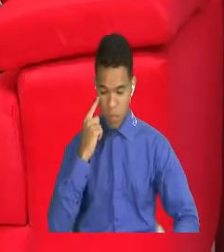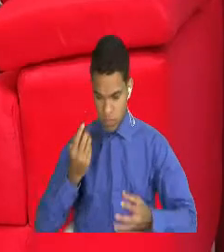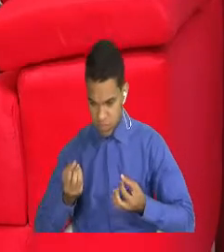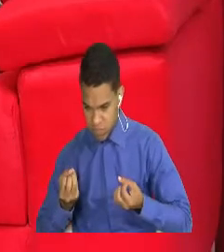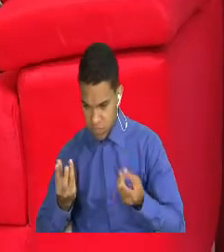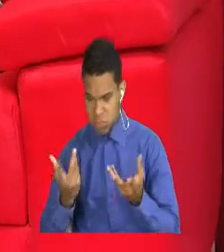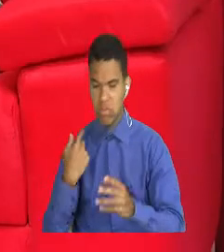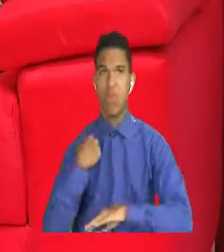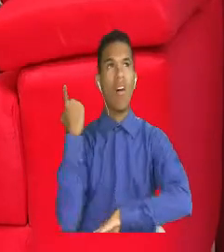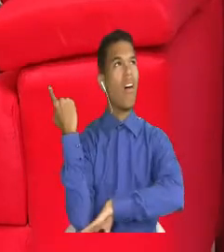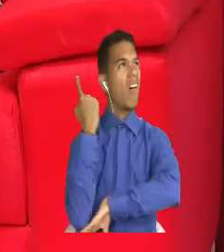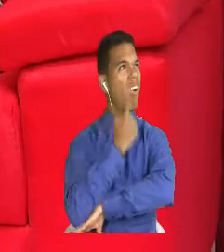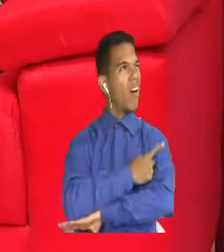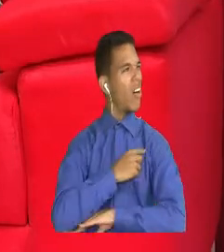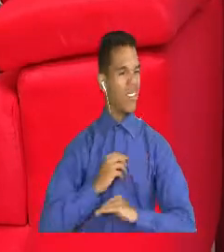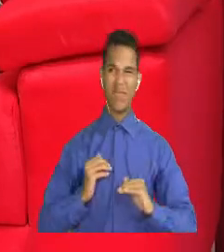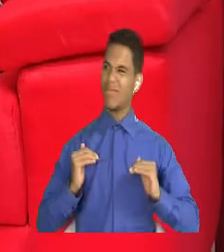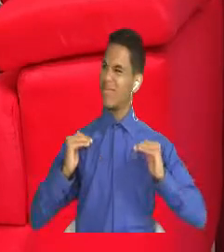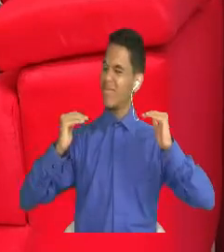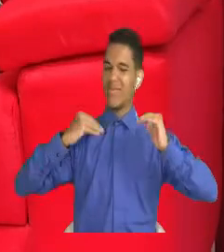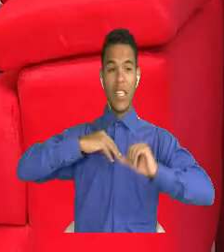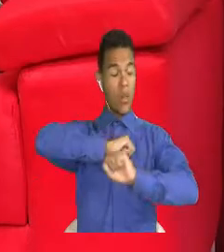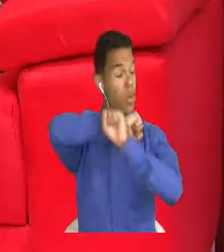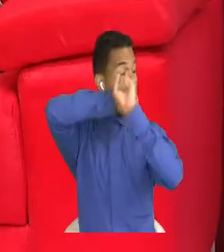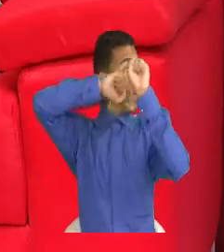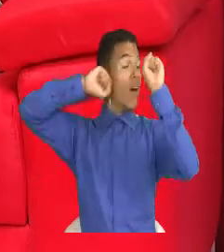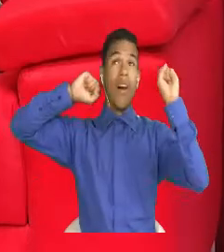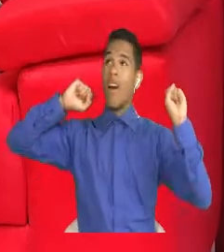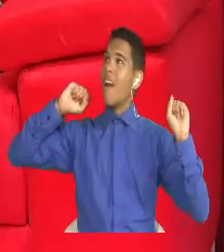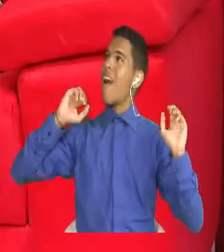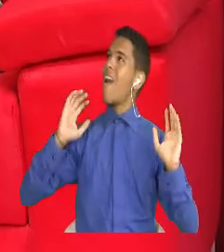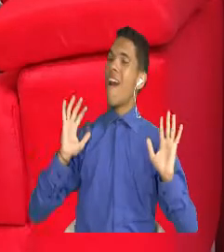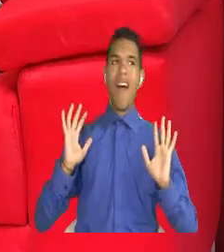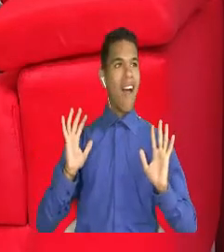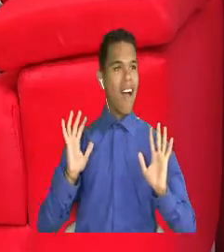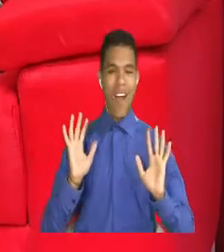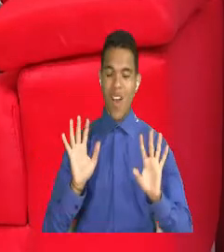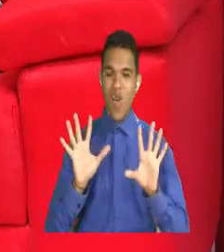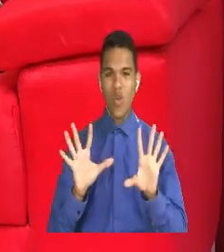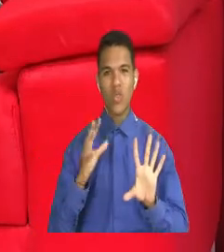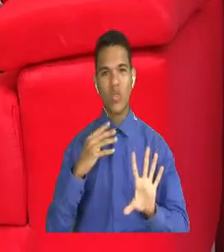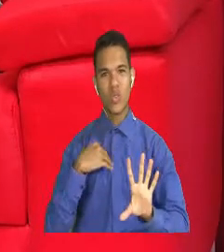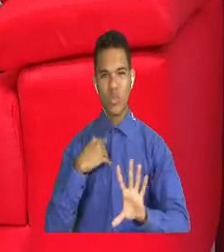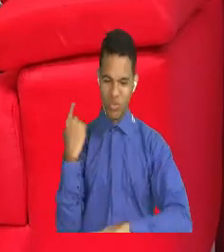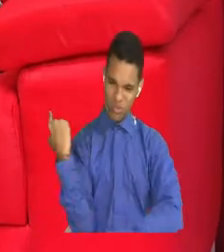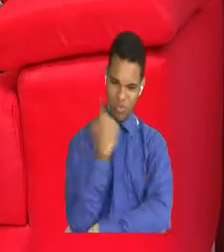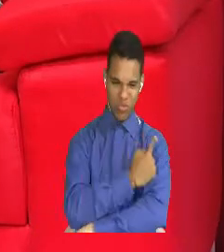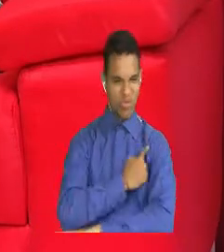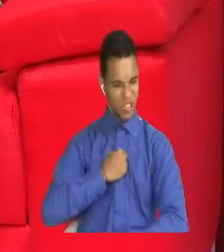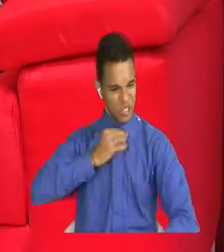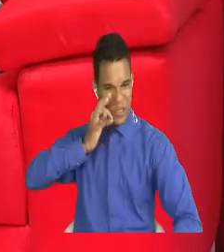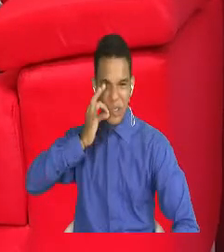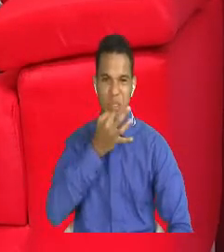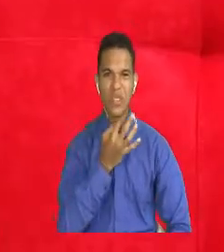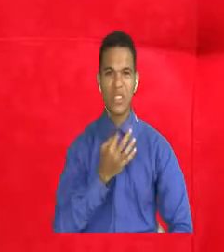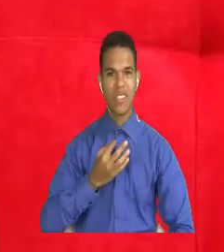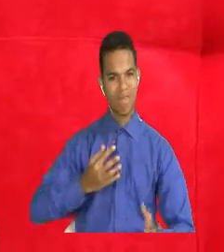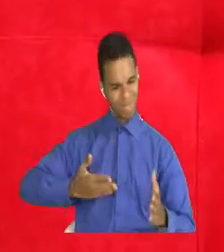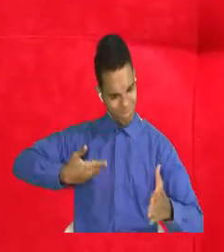tu vida. Cada mañana podemos empezar nuestro día. ¿Y qué más que darle la oportunidad para ser alegre,